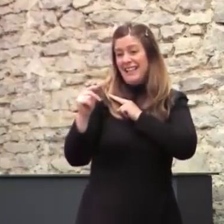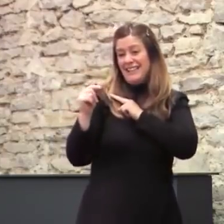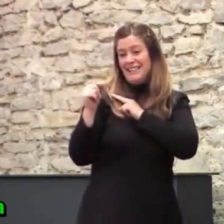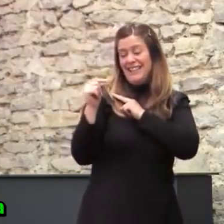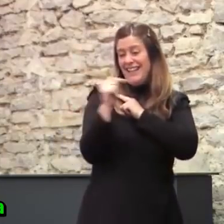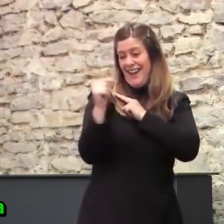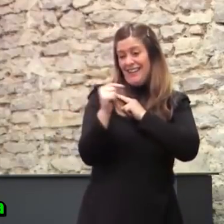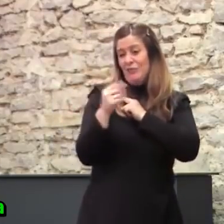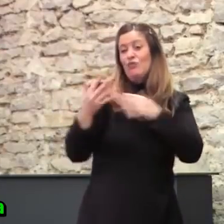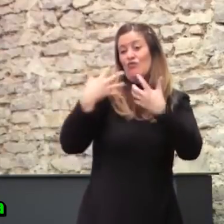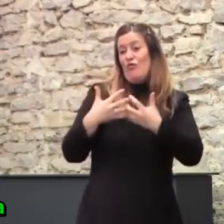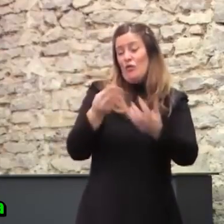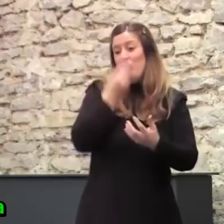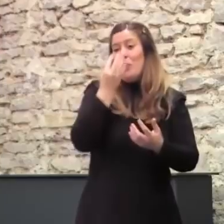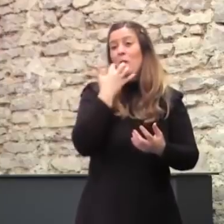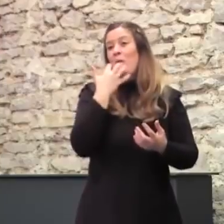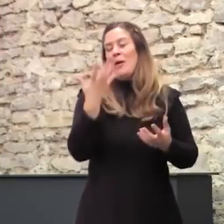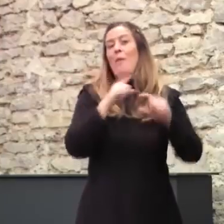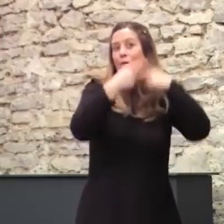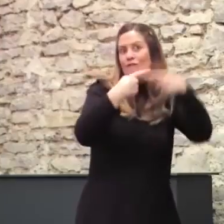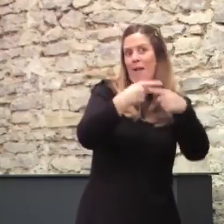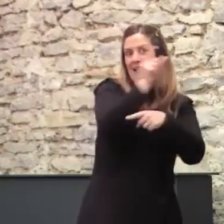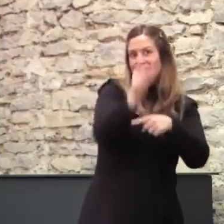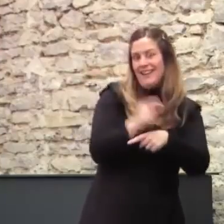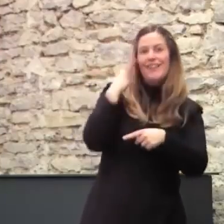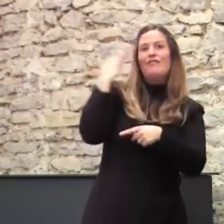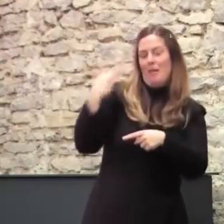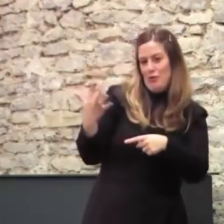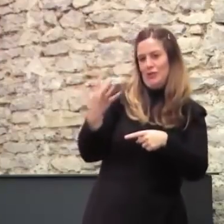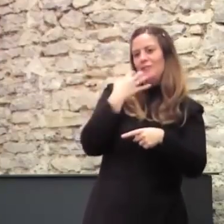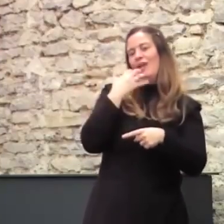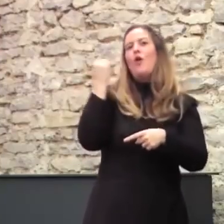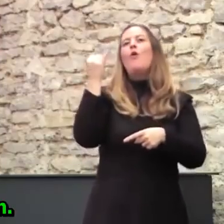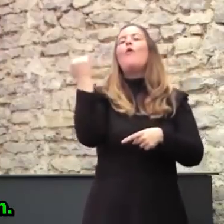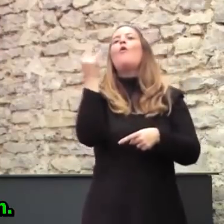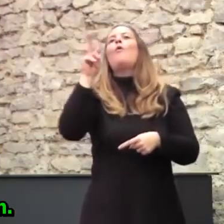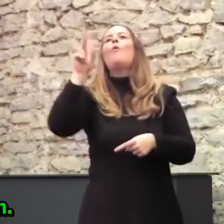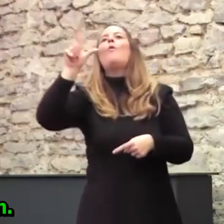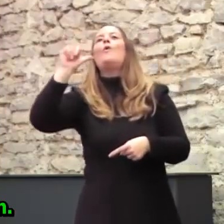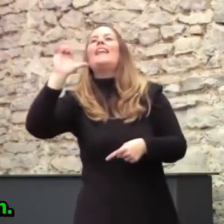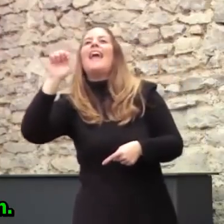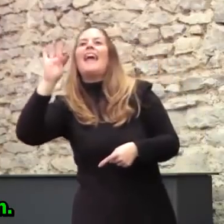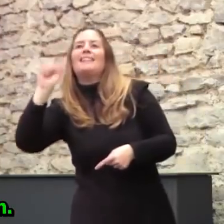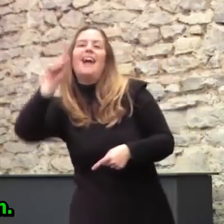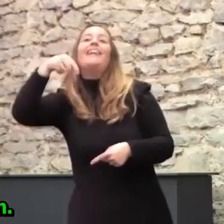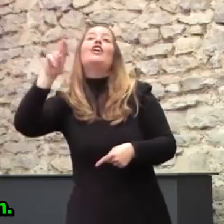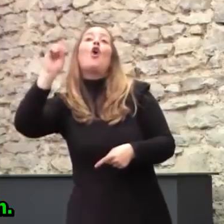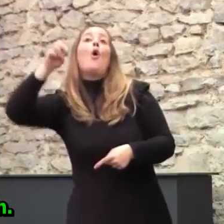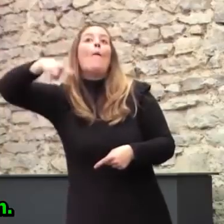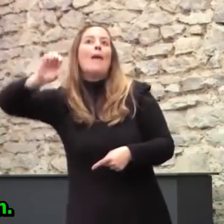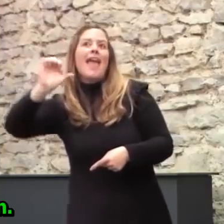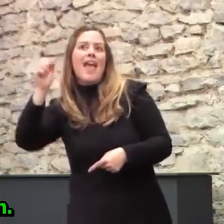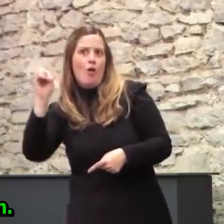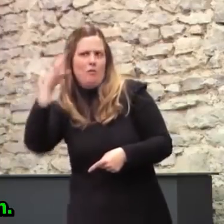Montesco se hubieran reunido todos los domingos para comer paella y los hijos, Julieta y Romeo, se hubieran querido casar, pues ningún problema.